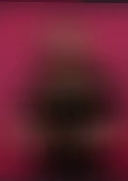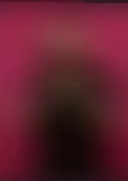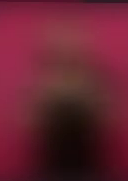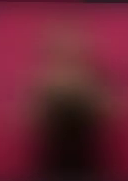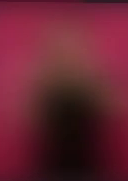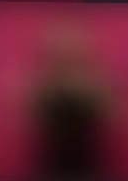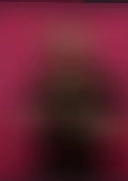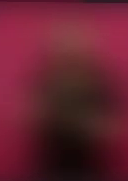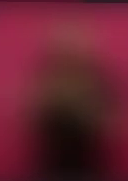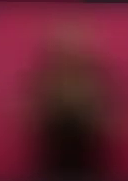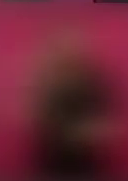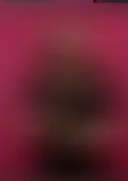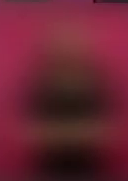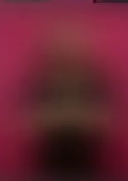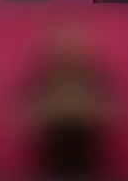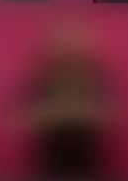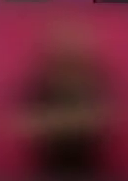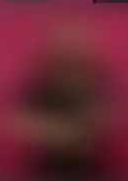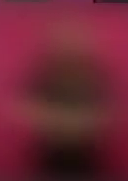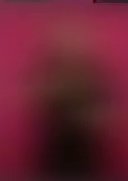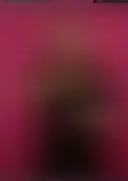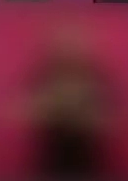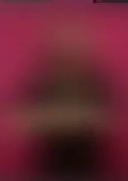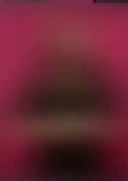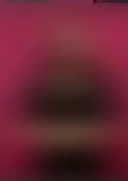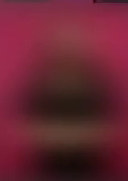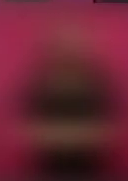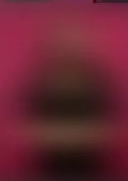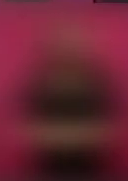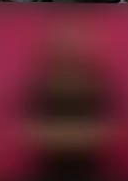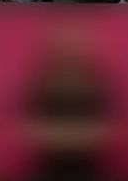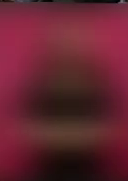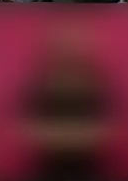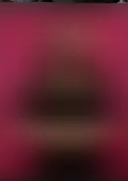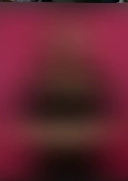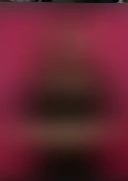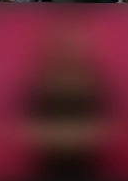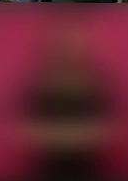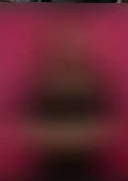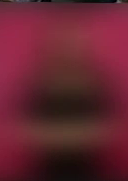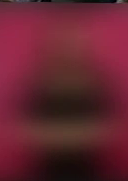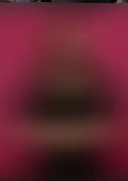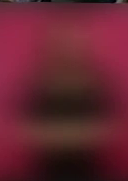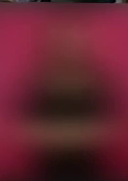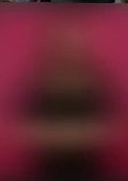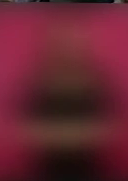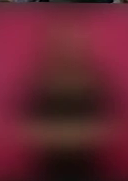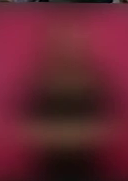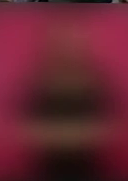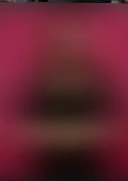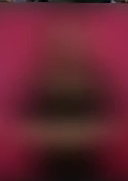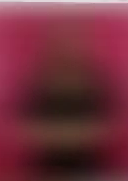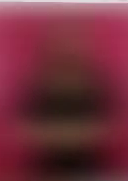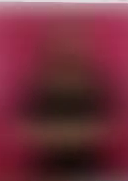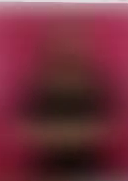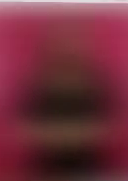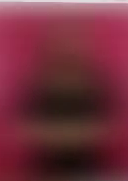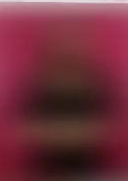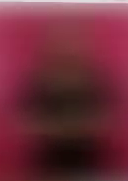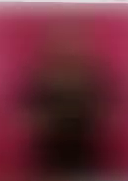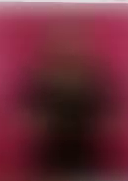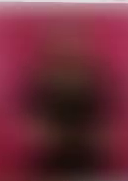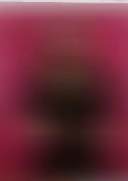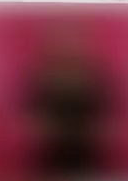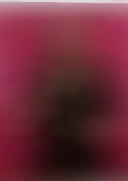completamente funcionando no podríamos hacer mucho sin el